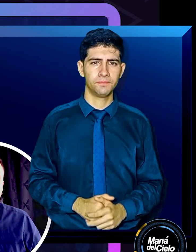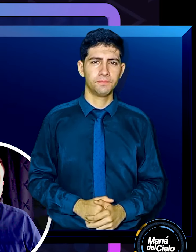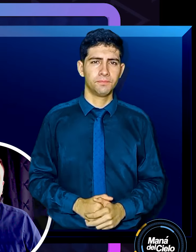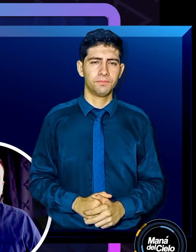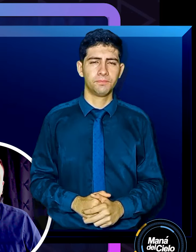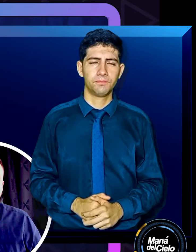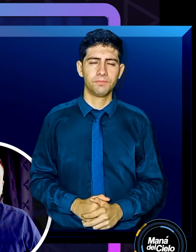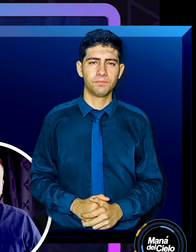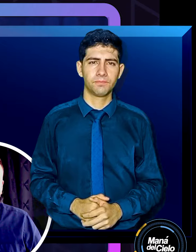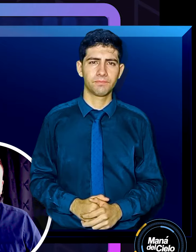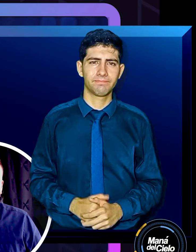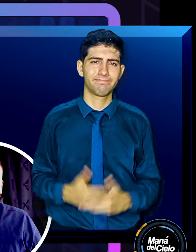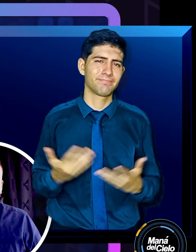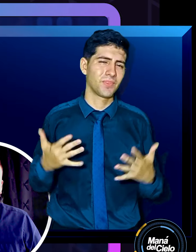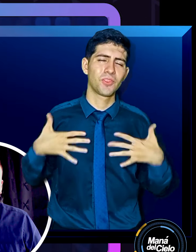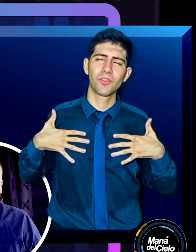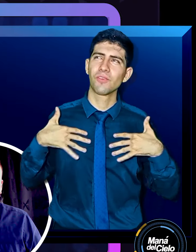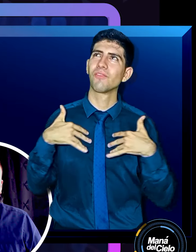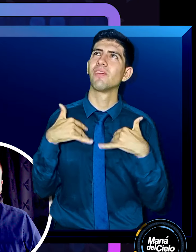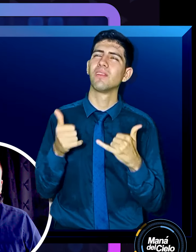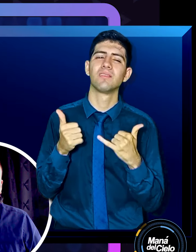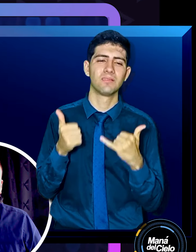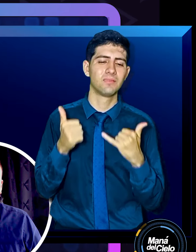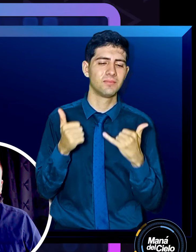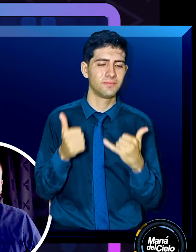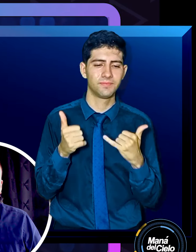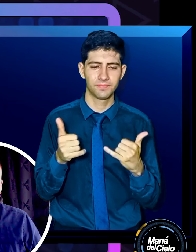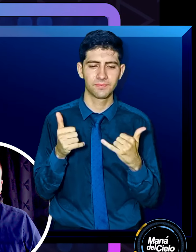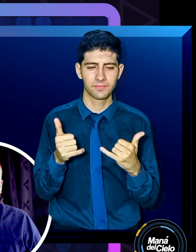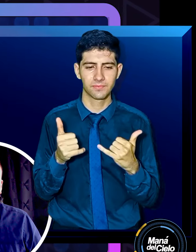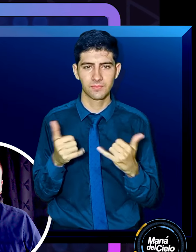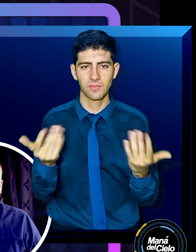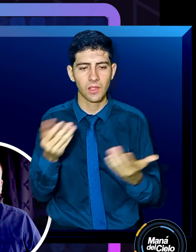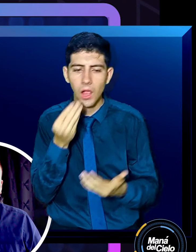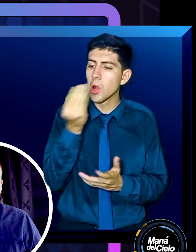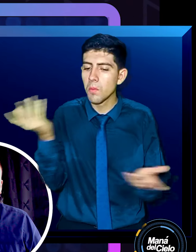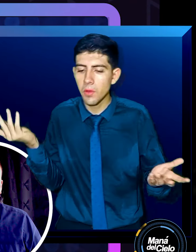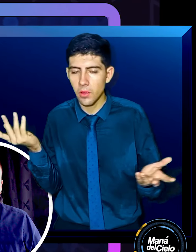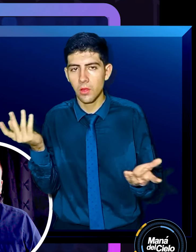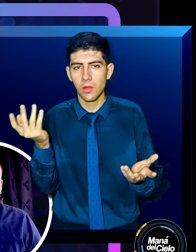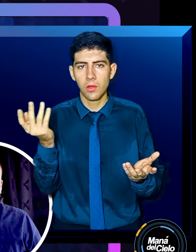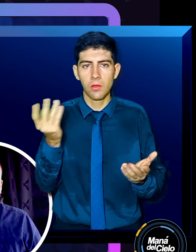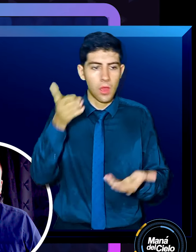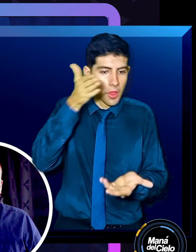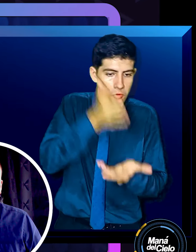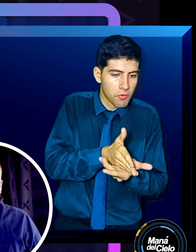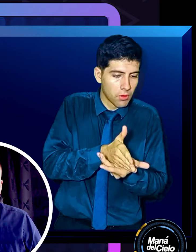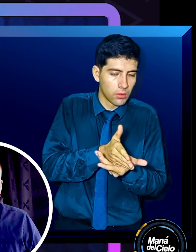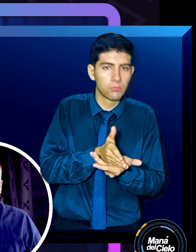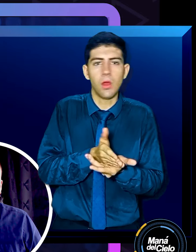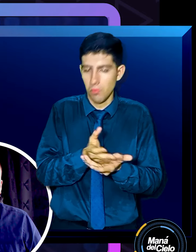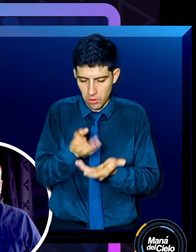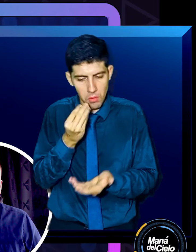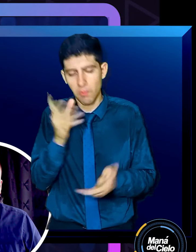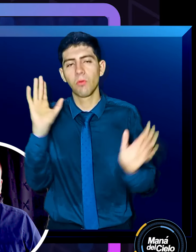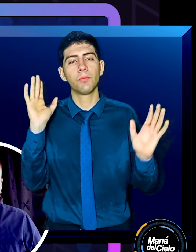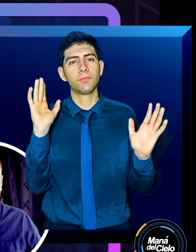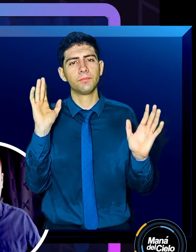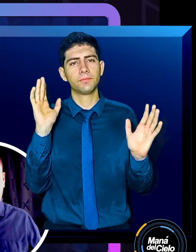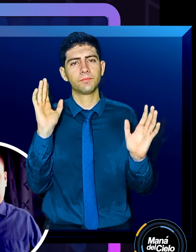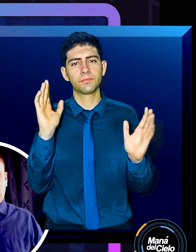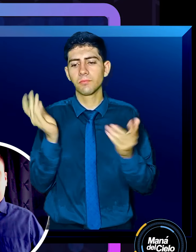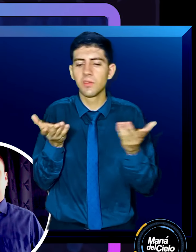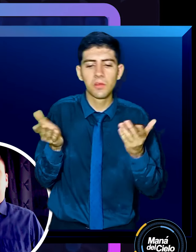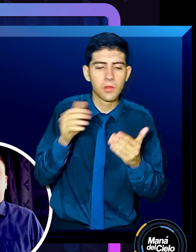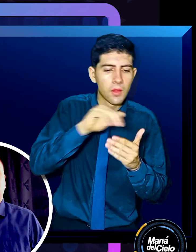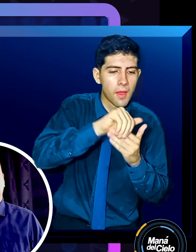Yo estoy feliz. Ay, ¿qué hay yuca? No, que hay papa. No, que hay arepa sin sal como las